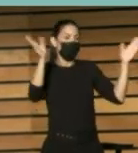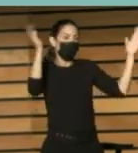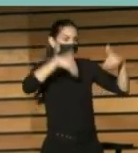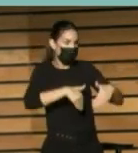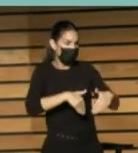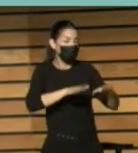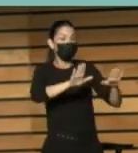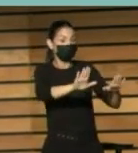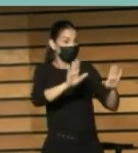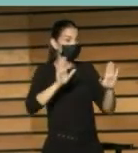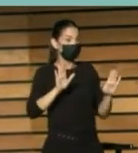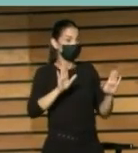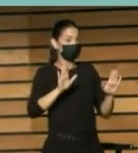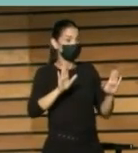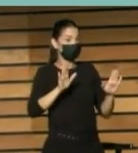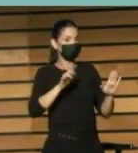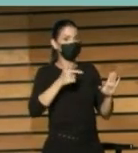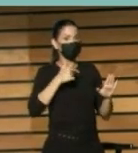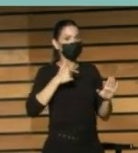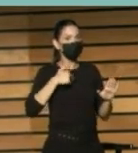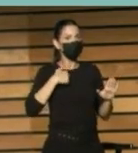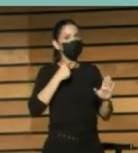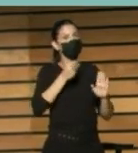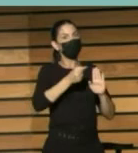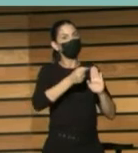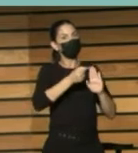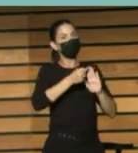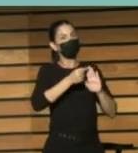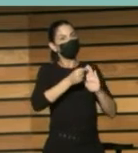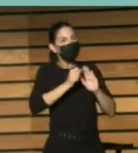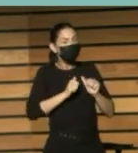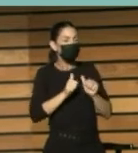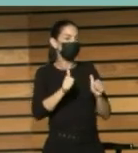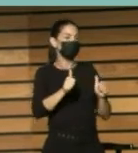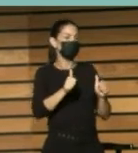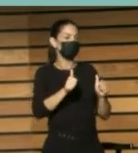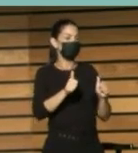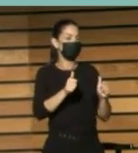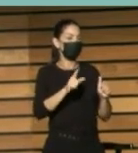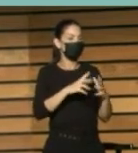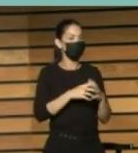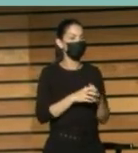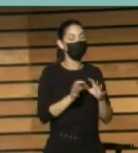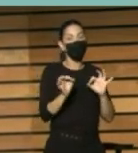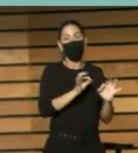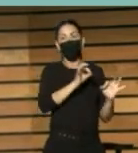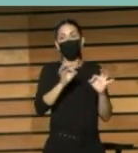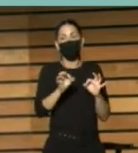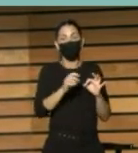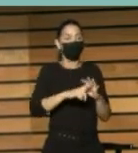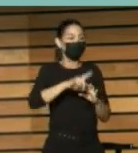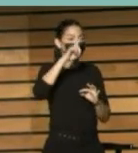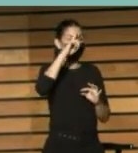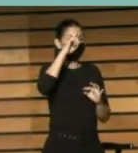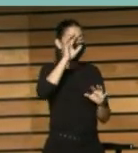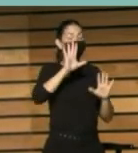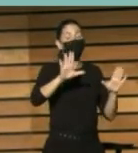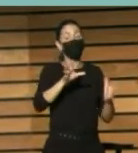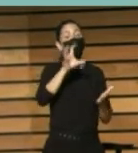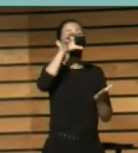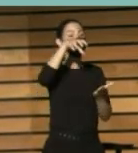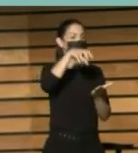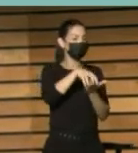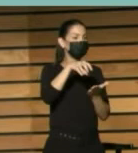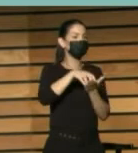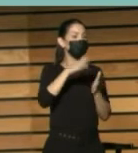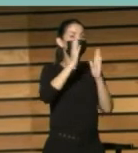tenemos una verdad o un punto de partida. Sea cual sea la fórmula, pasa por las bibliotecas públicas,